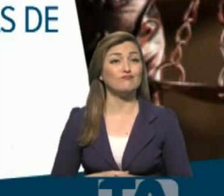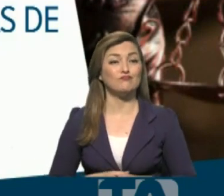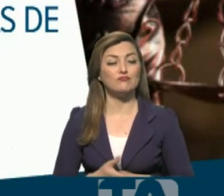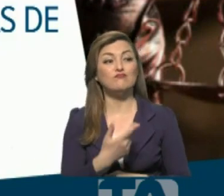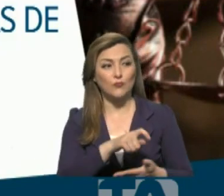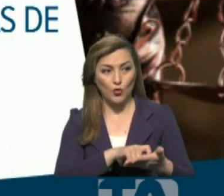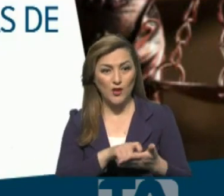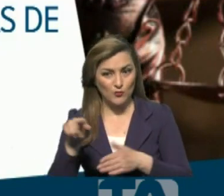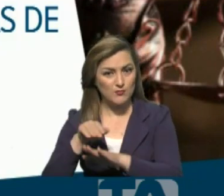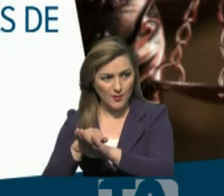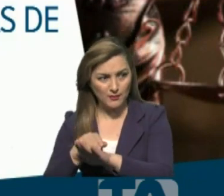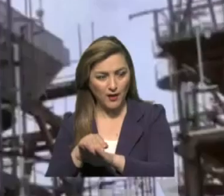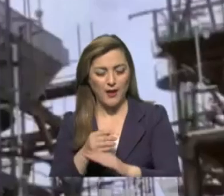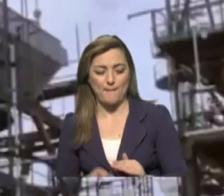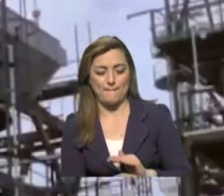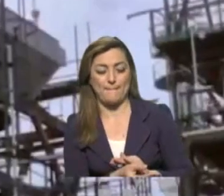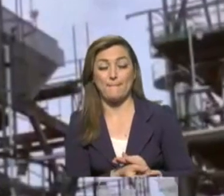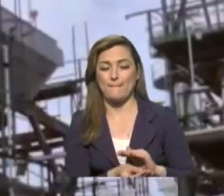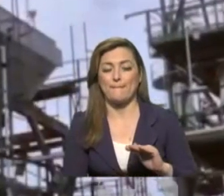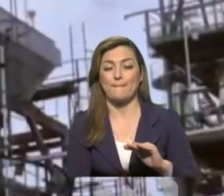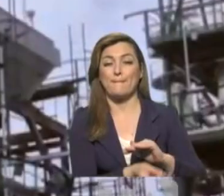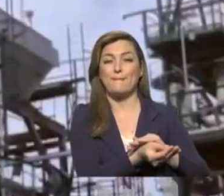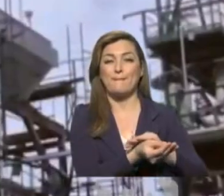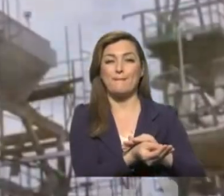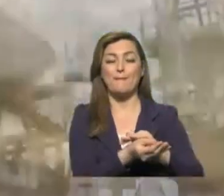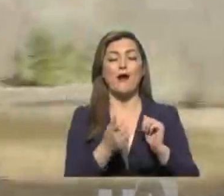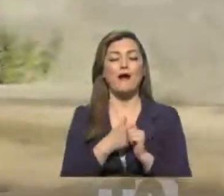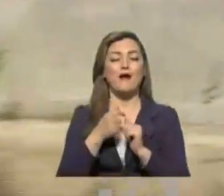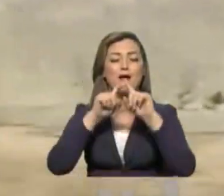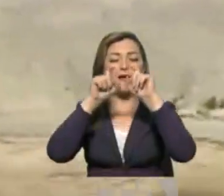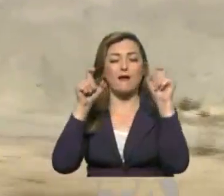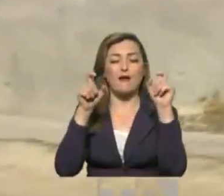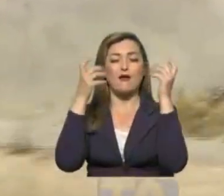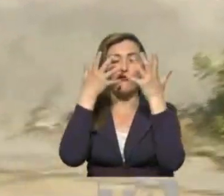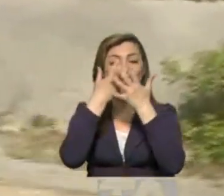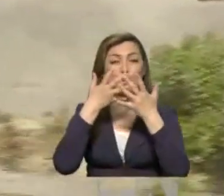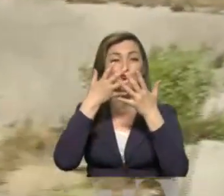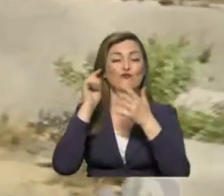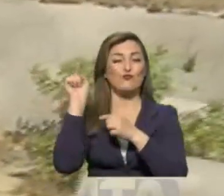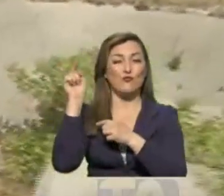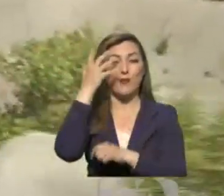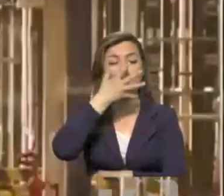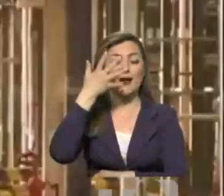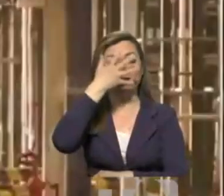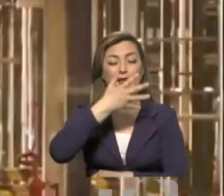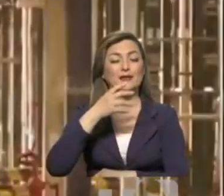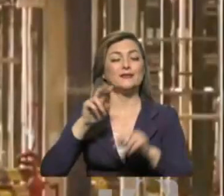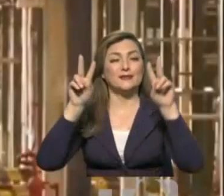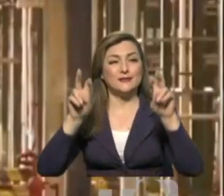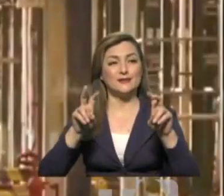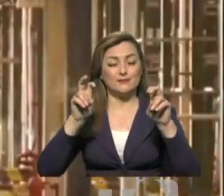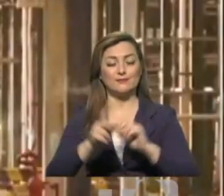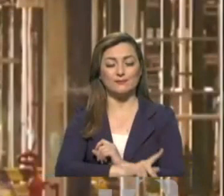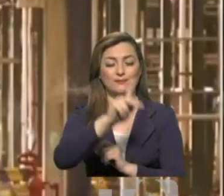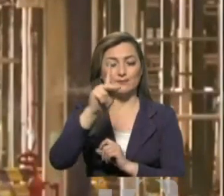diferentes contratos para obras de infraestructura en la refinería de Esmeraldas y en las obras complementarias a la refinería del Pacífico. En la